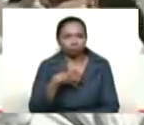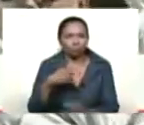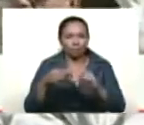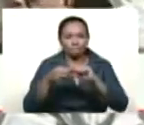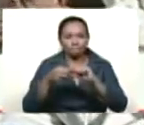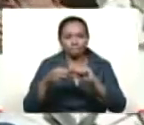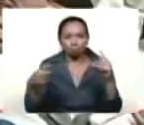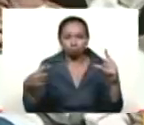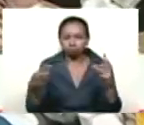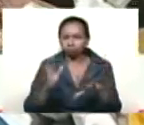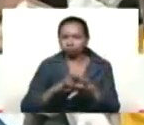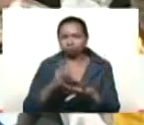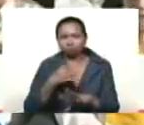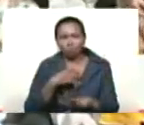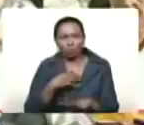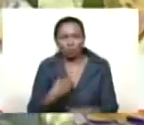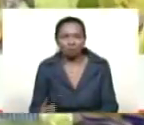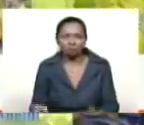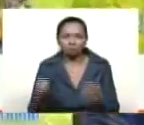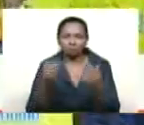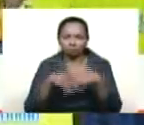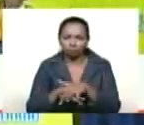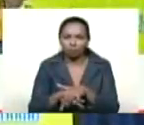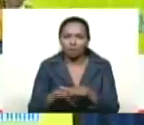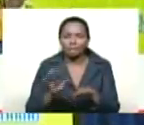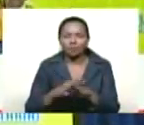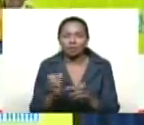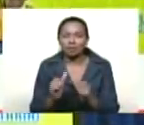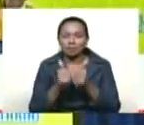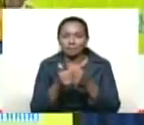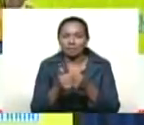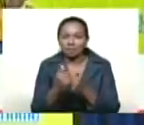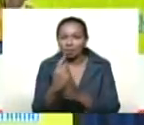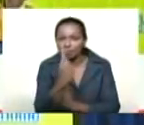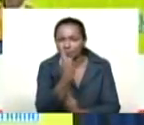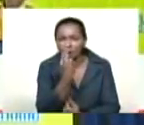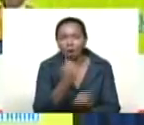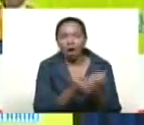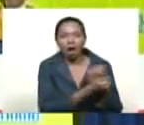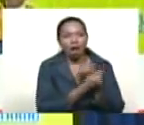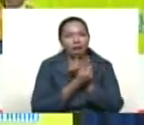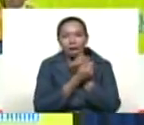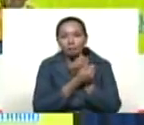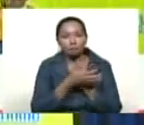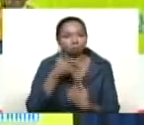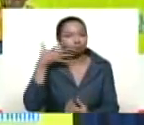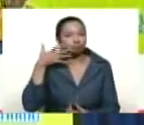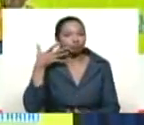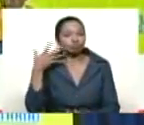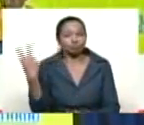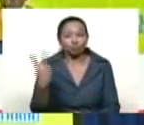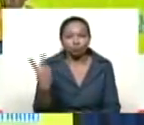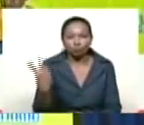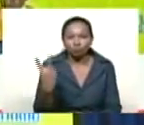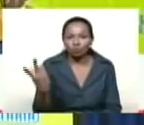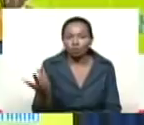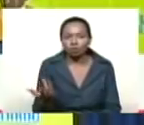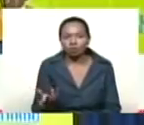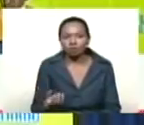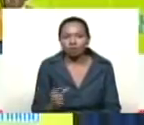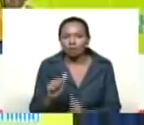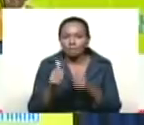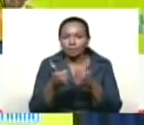porque nuestras relaciones están basadas en el amor, en la admiración mutua. Desde